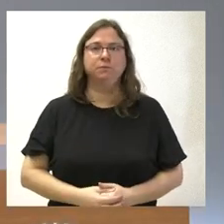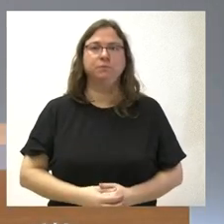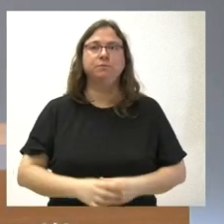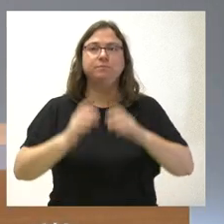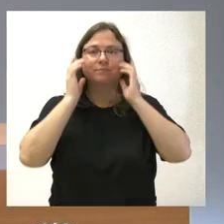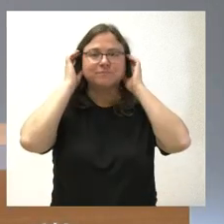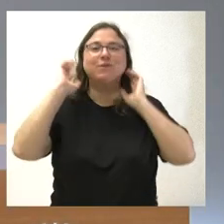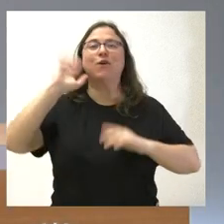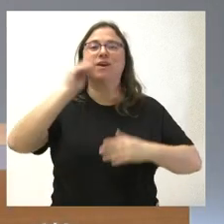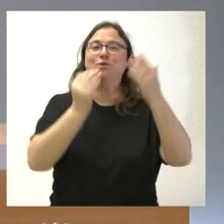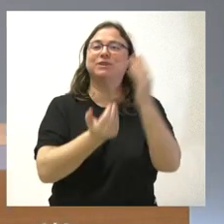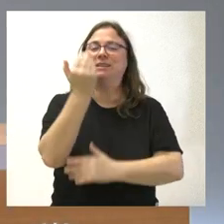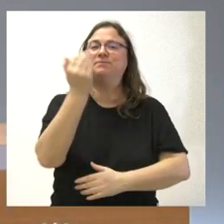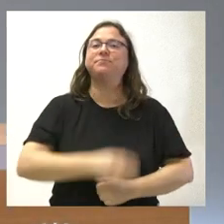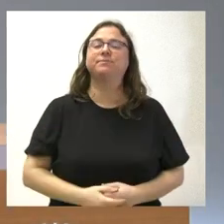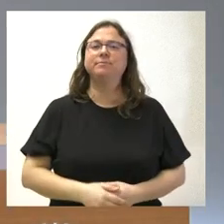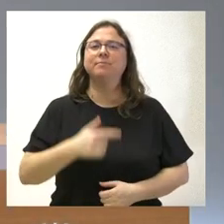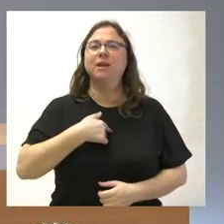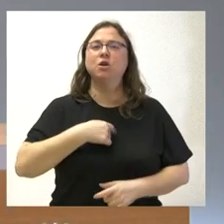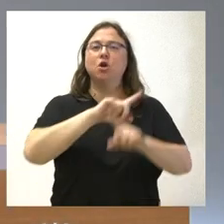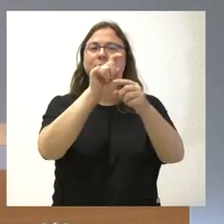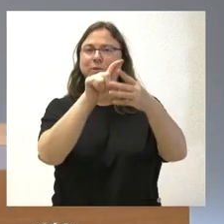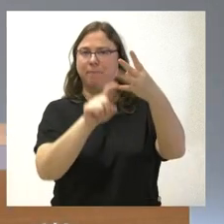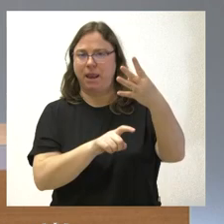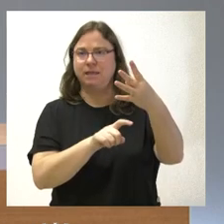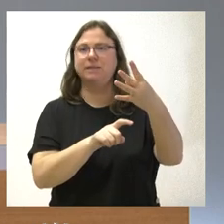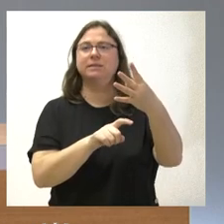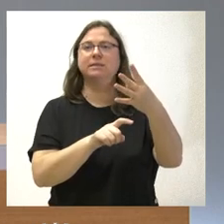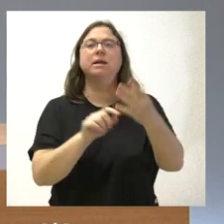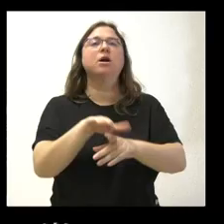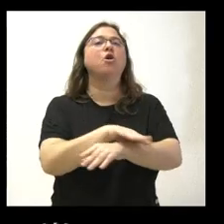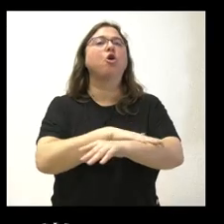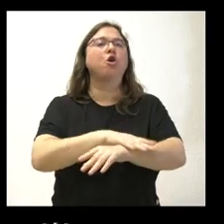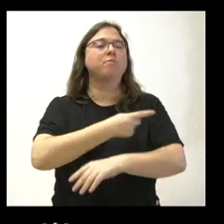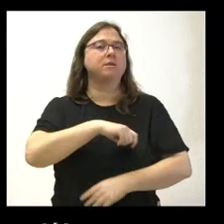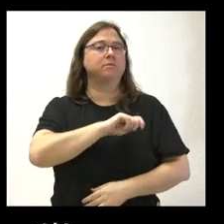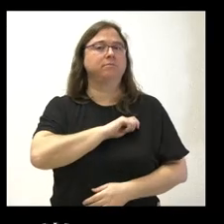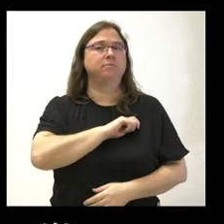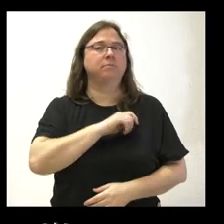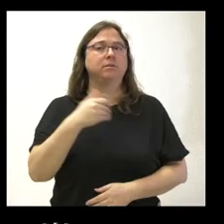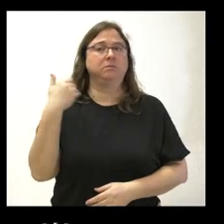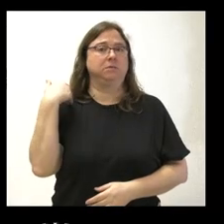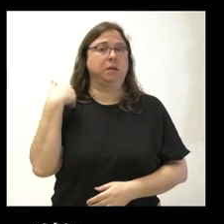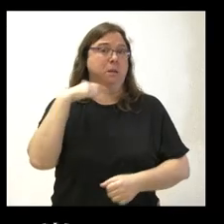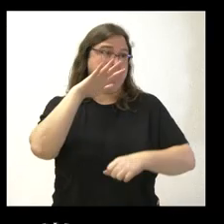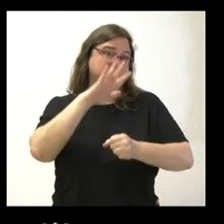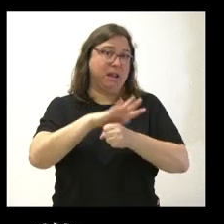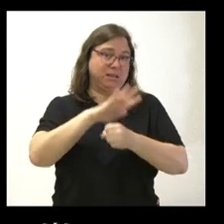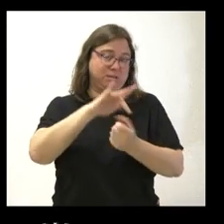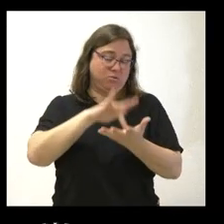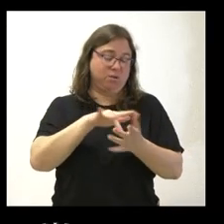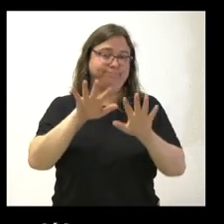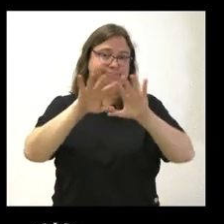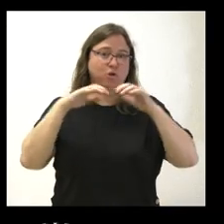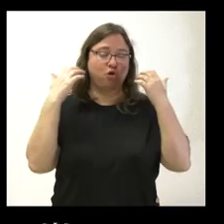Hola buenos días tenía varias preguntas e el gobierno de España este tras lo ocurrio este marcha en el congreso ha